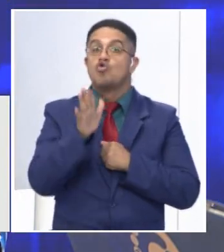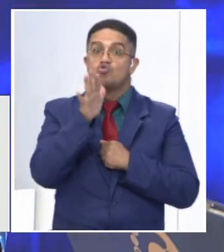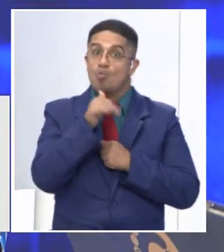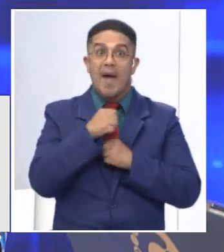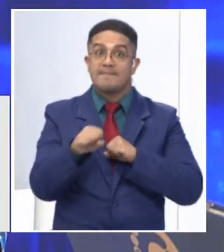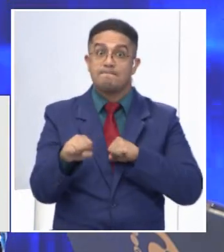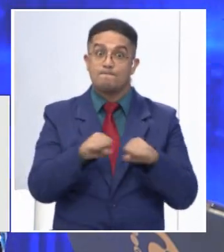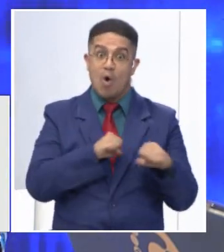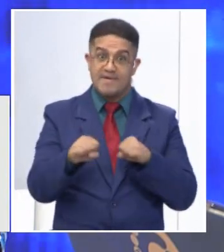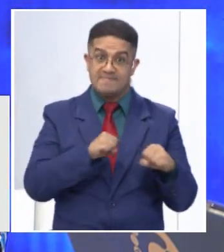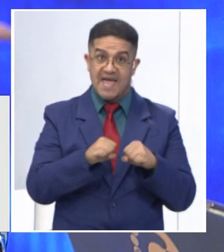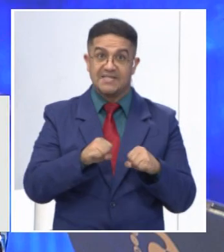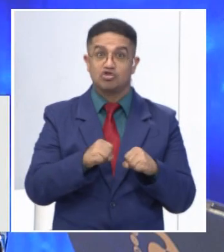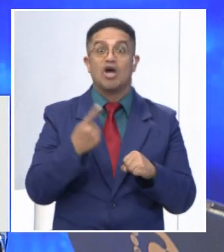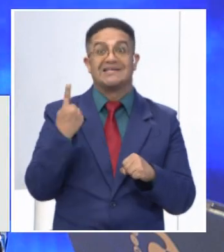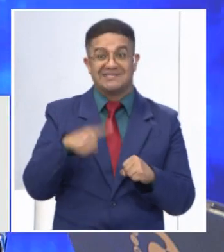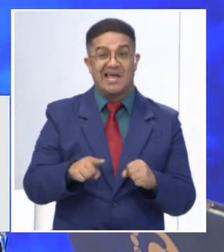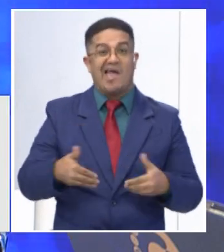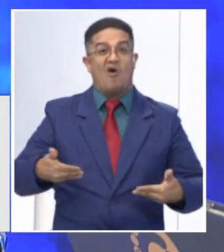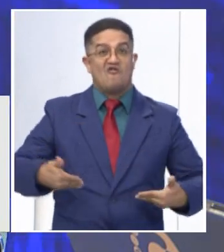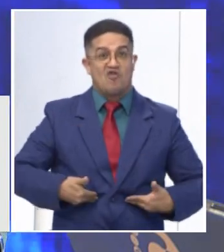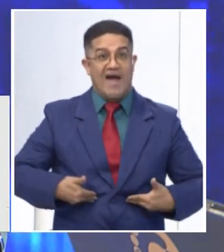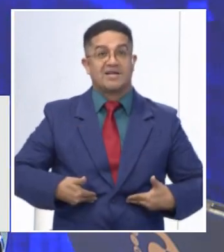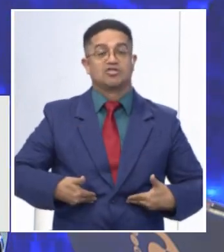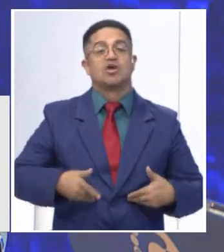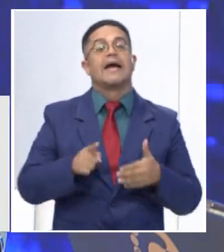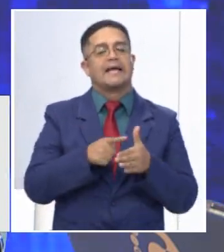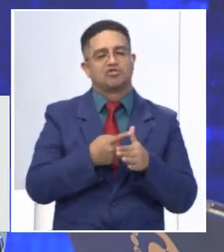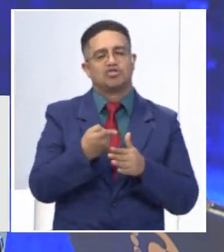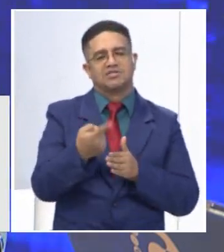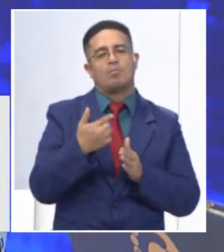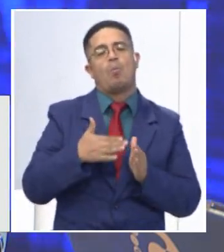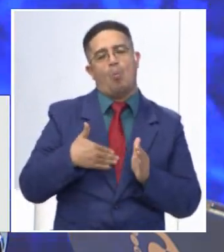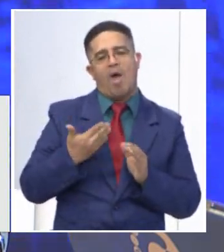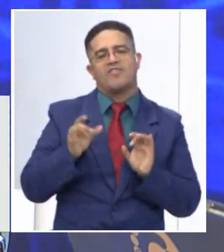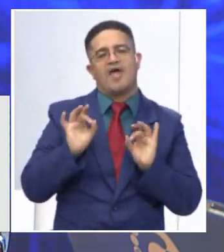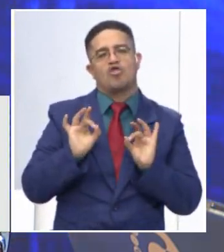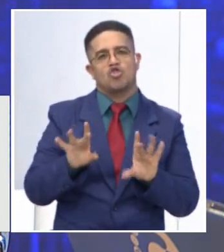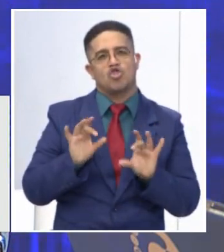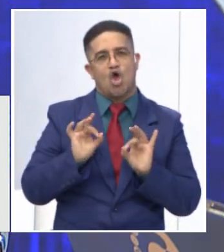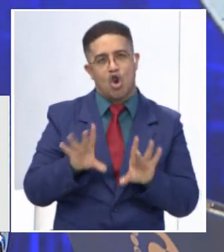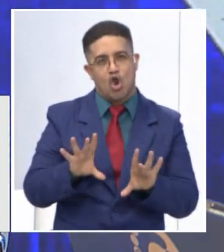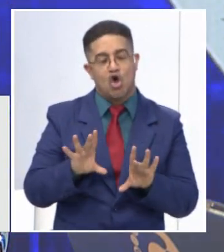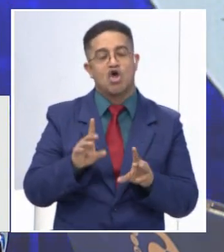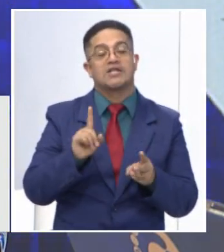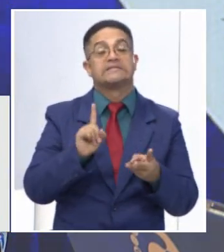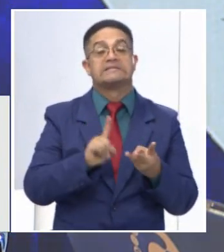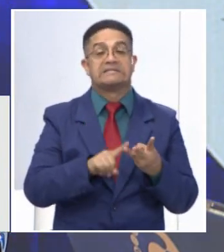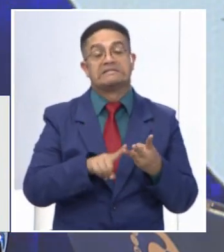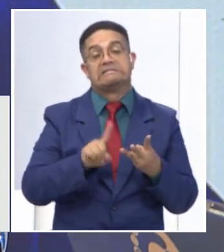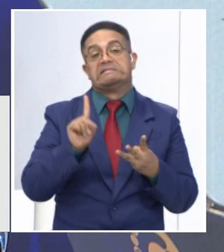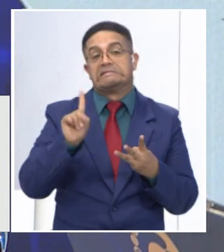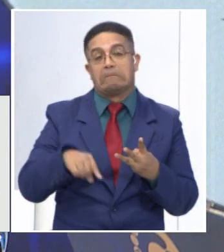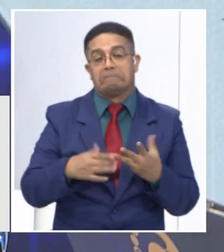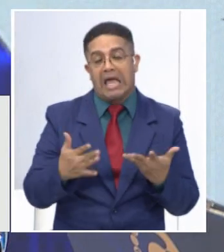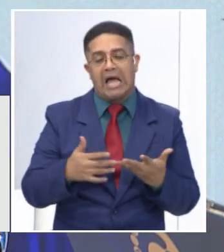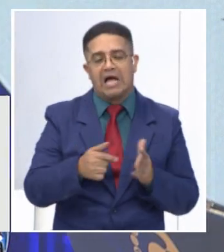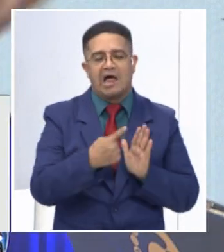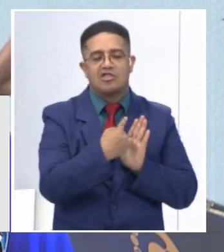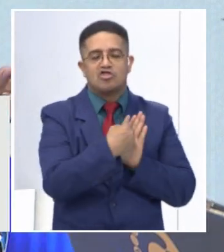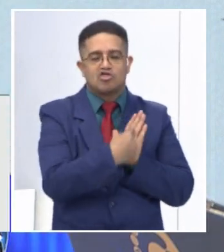contrario aumenta la presión, aumenta la fuerza y no se relaja, entonces esto puede ocasionar dolor y como consecuencia puede presentarse la